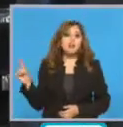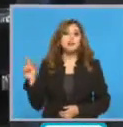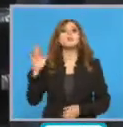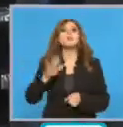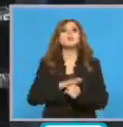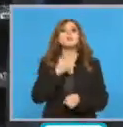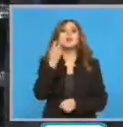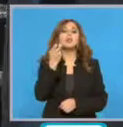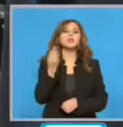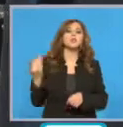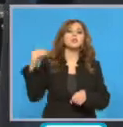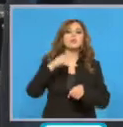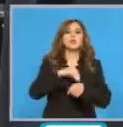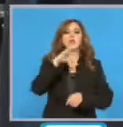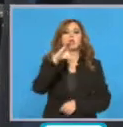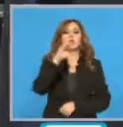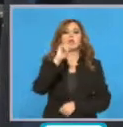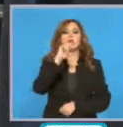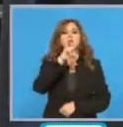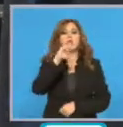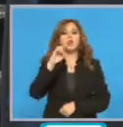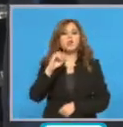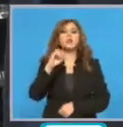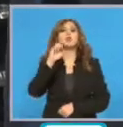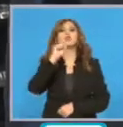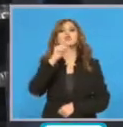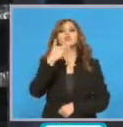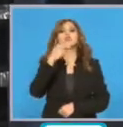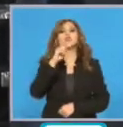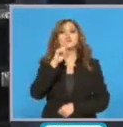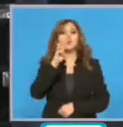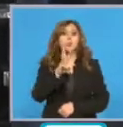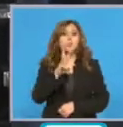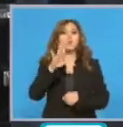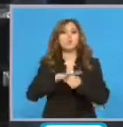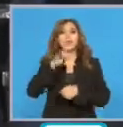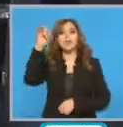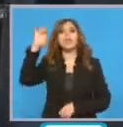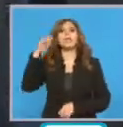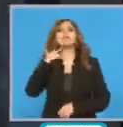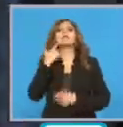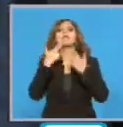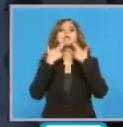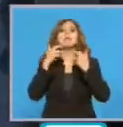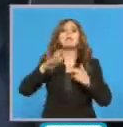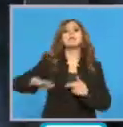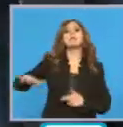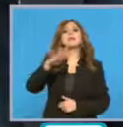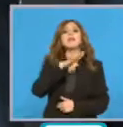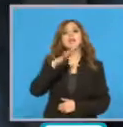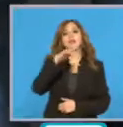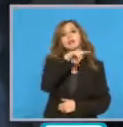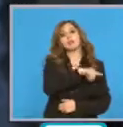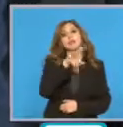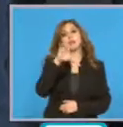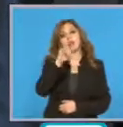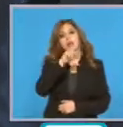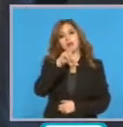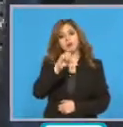se llama Carro Show, porque venimos de allá, de ex hacienda del carro. Y ahí los papás son los que